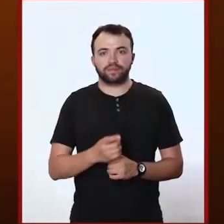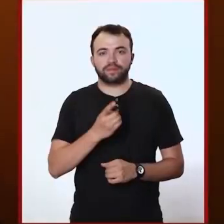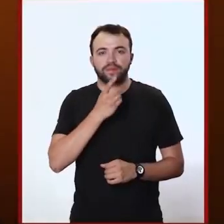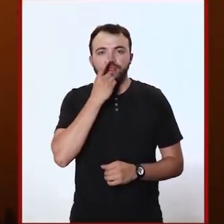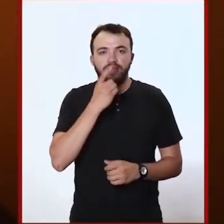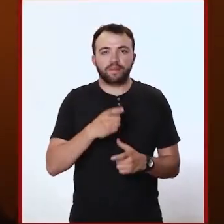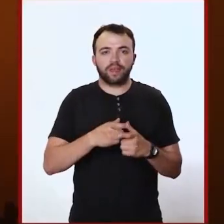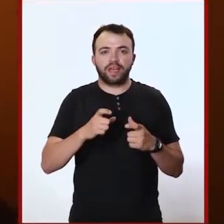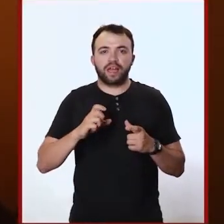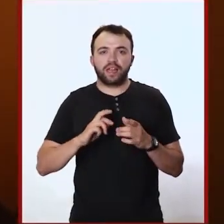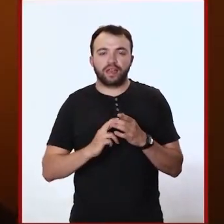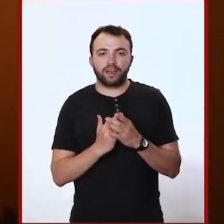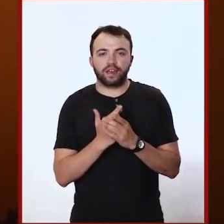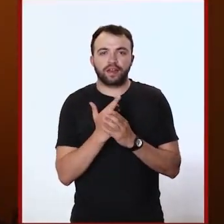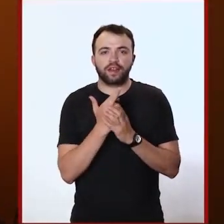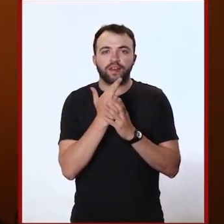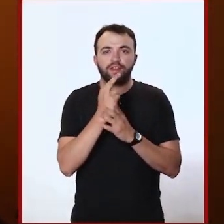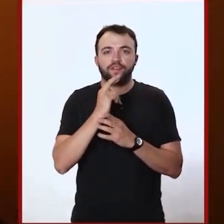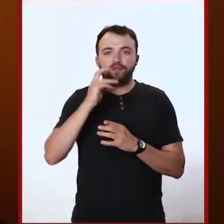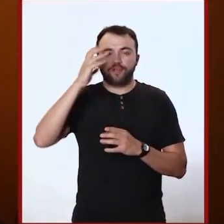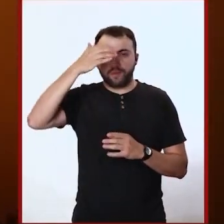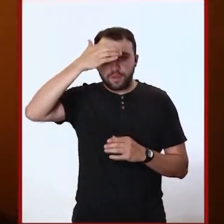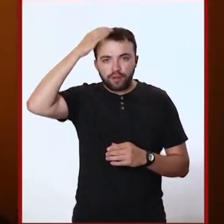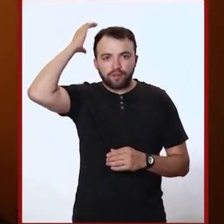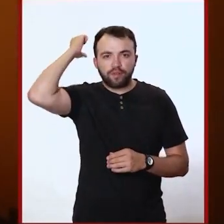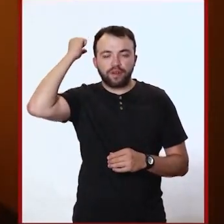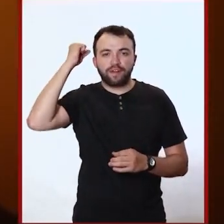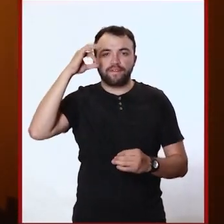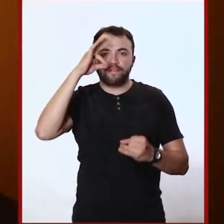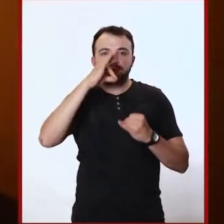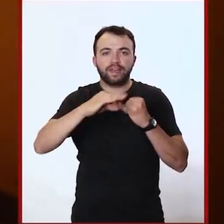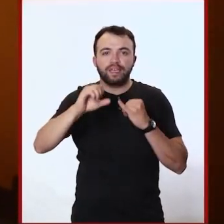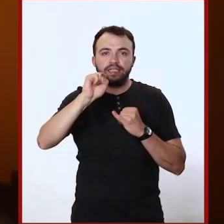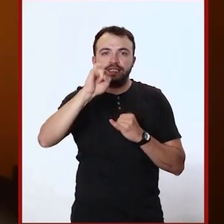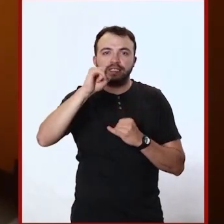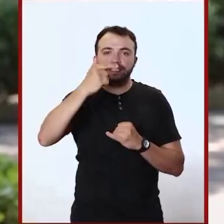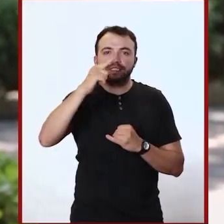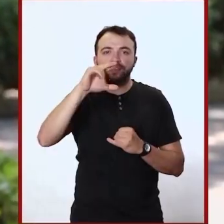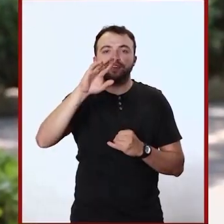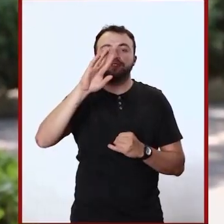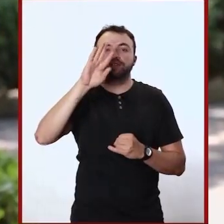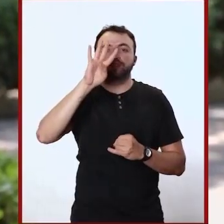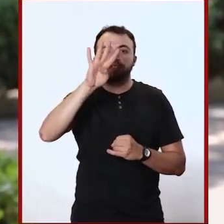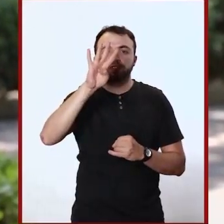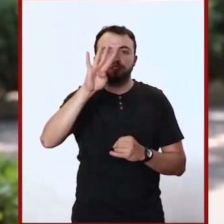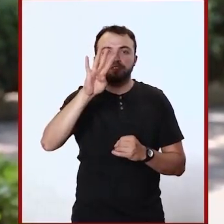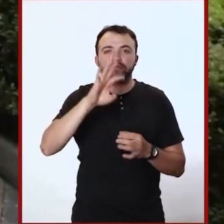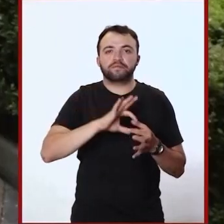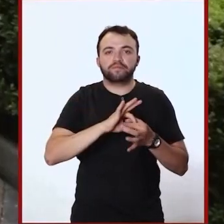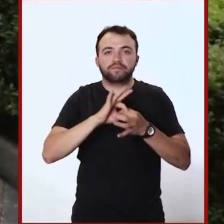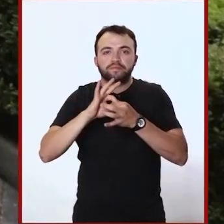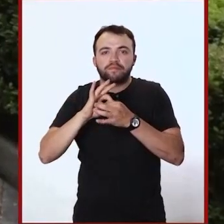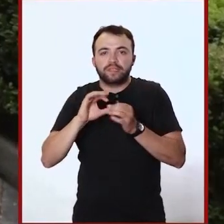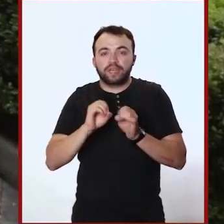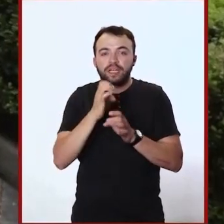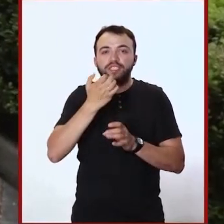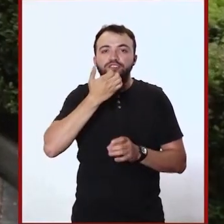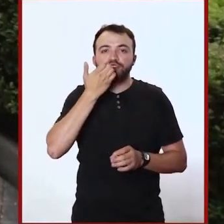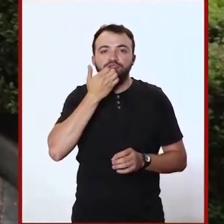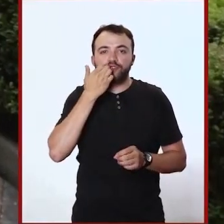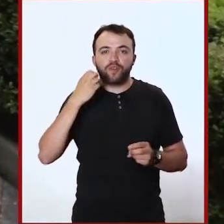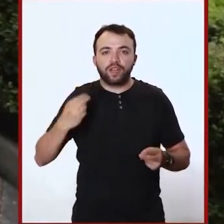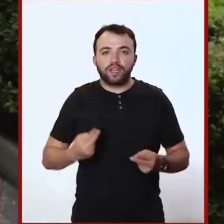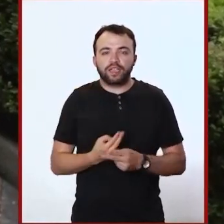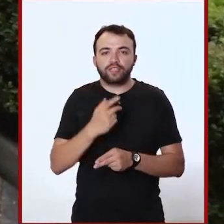digamos, la gran reforma juarista de finales del siglo XIX instruye la creación aquí, se crea la